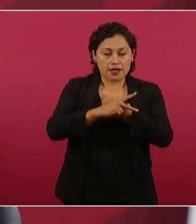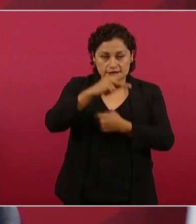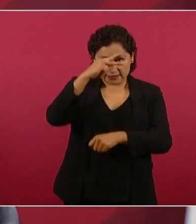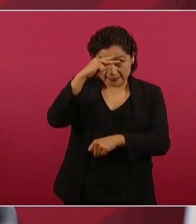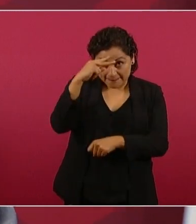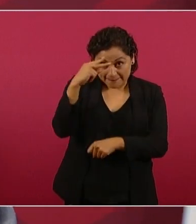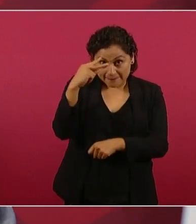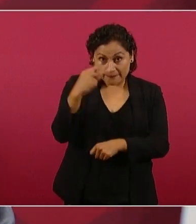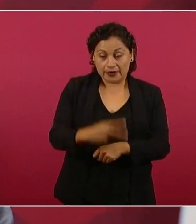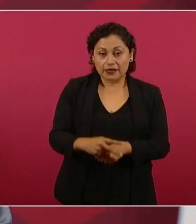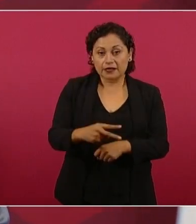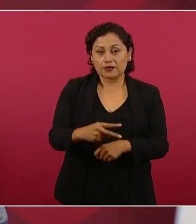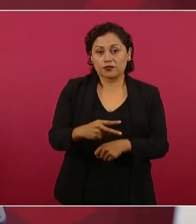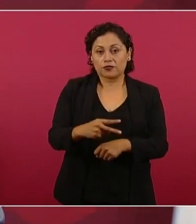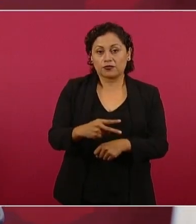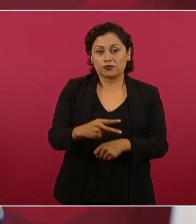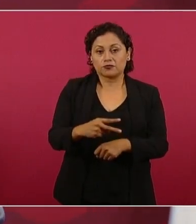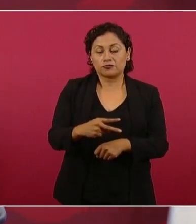que